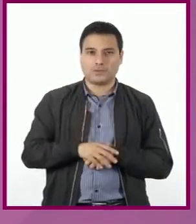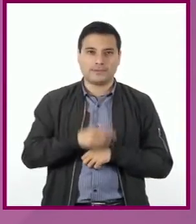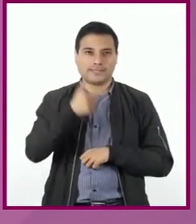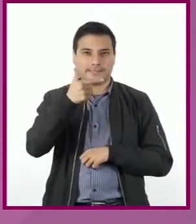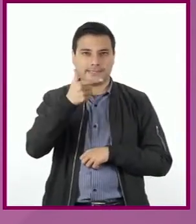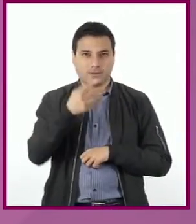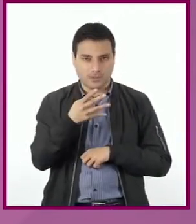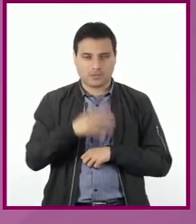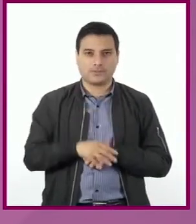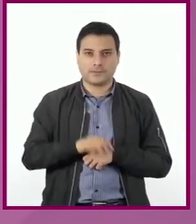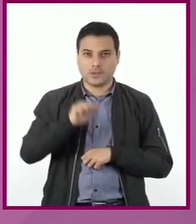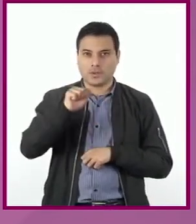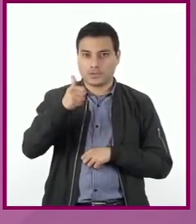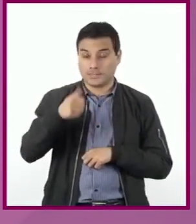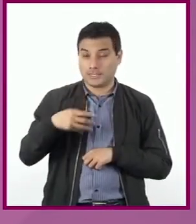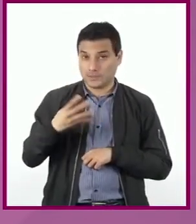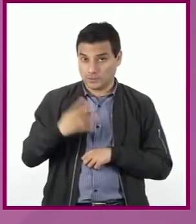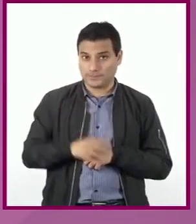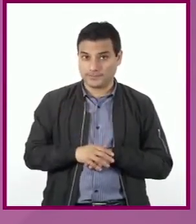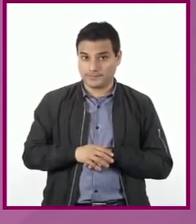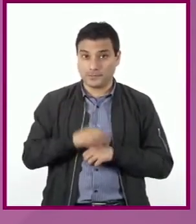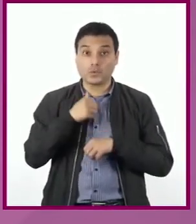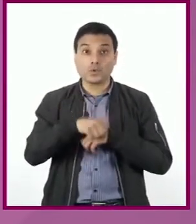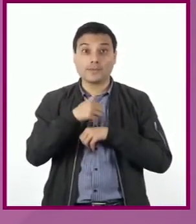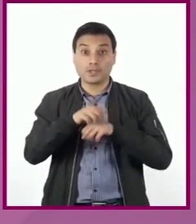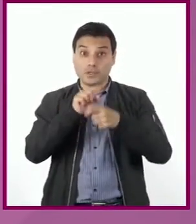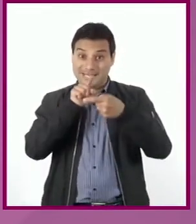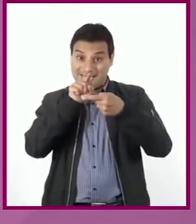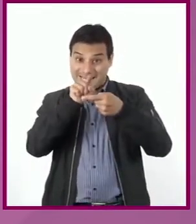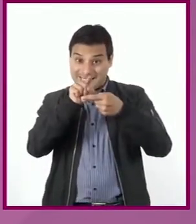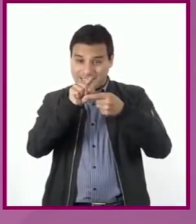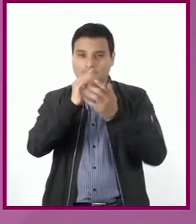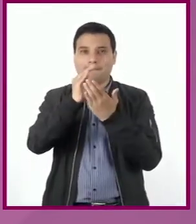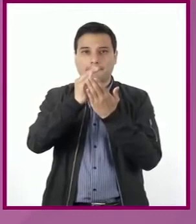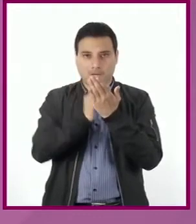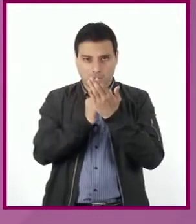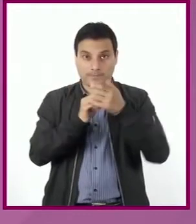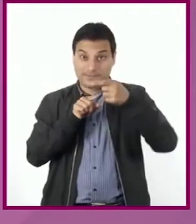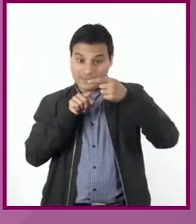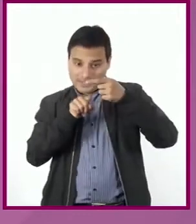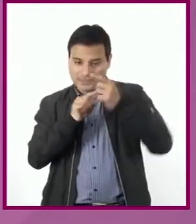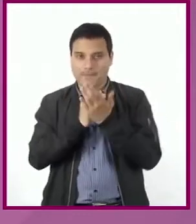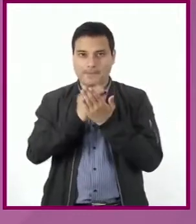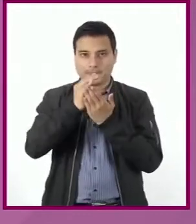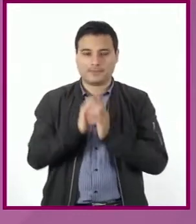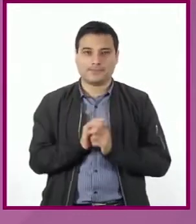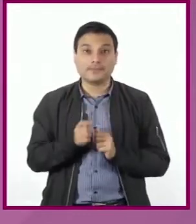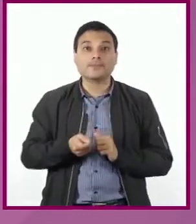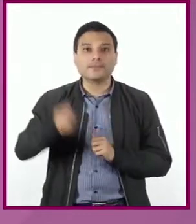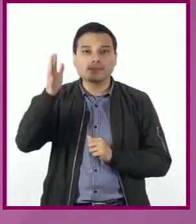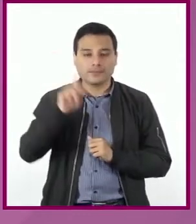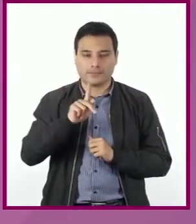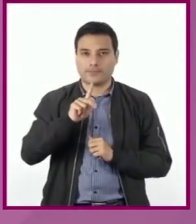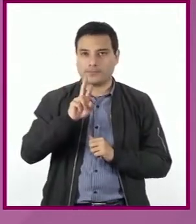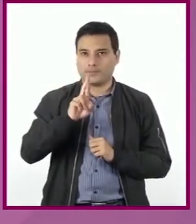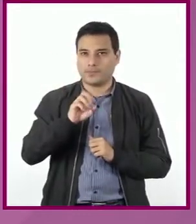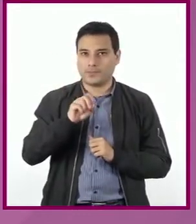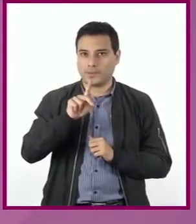y 11/14, sus numeradores son menores que sus denominadores, así que se trata de fracciones